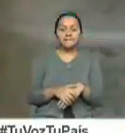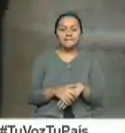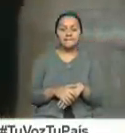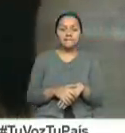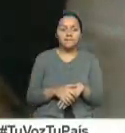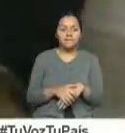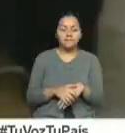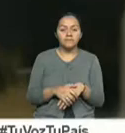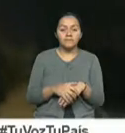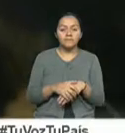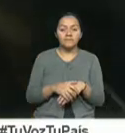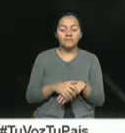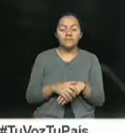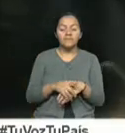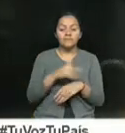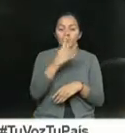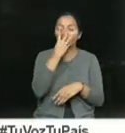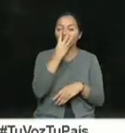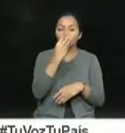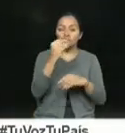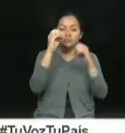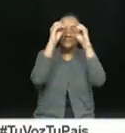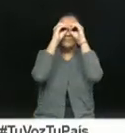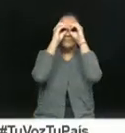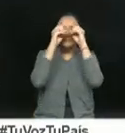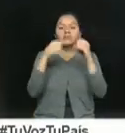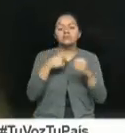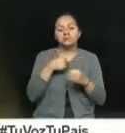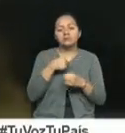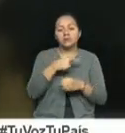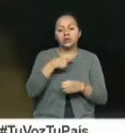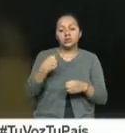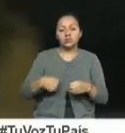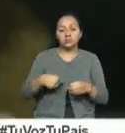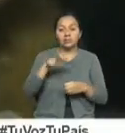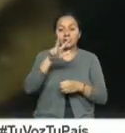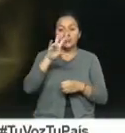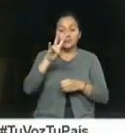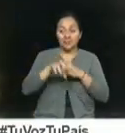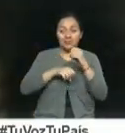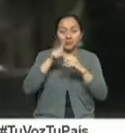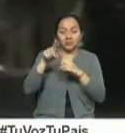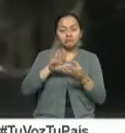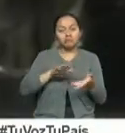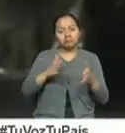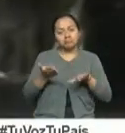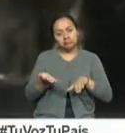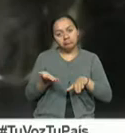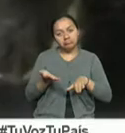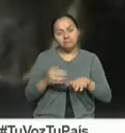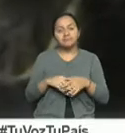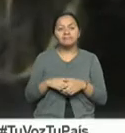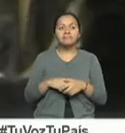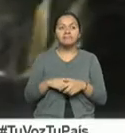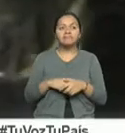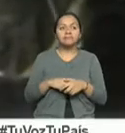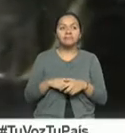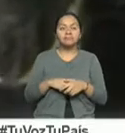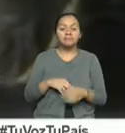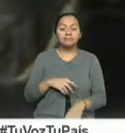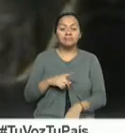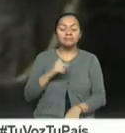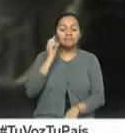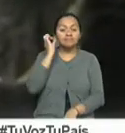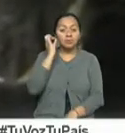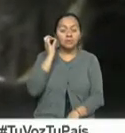El panda más viejo del mundo en cautiverio murió en China a los 37 años, anunciaron el jueves sus cuidadores. Esta hembra